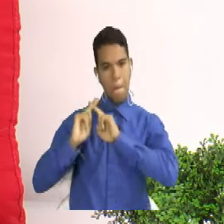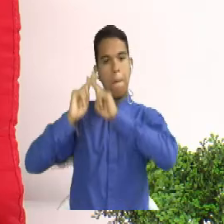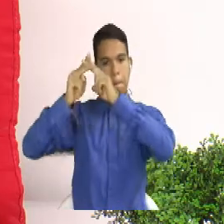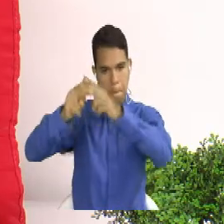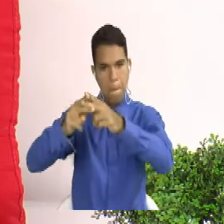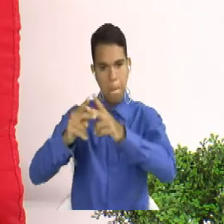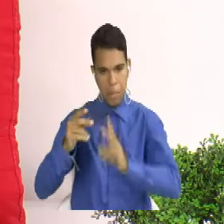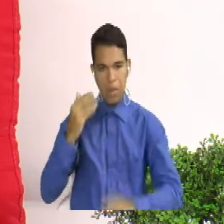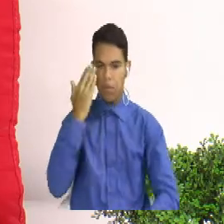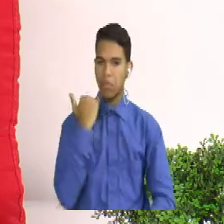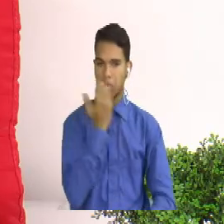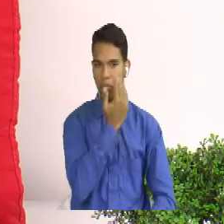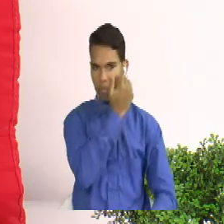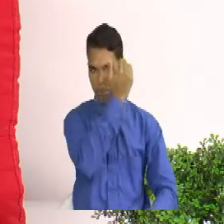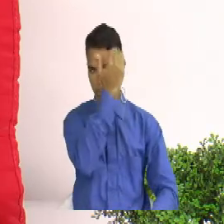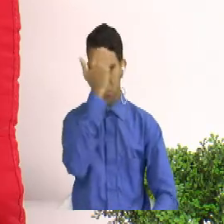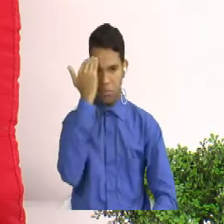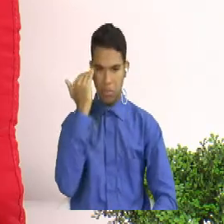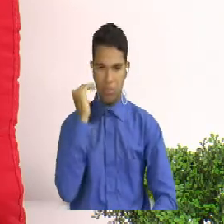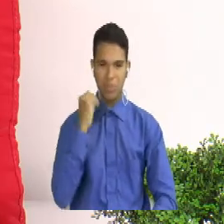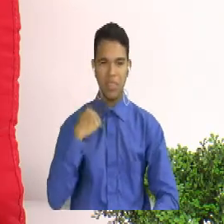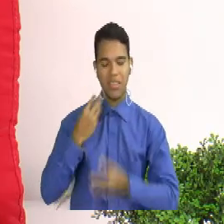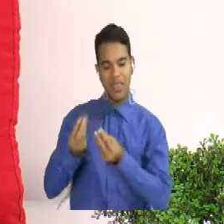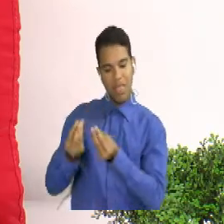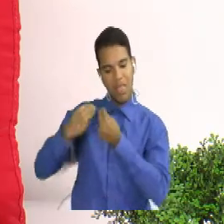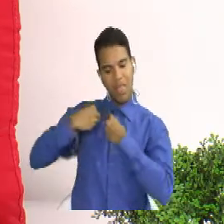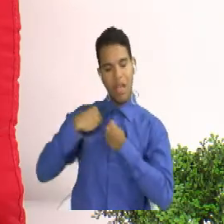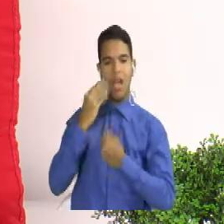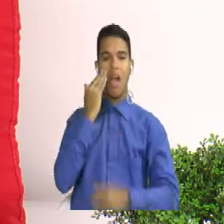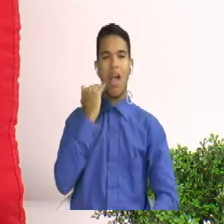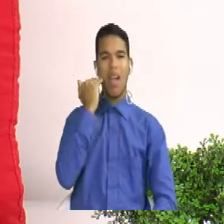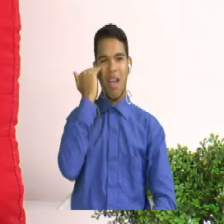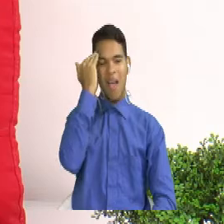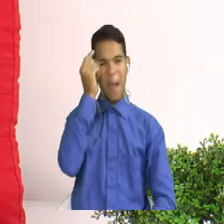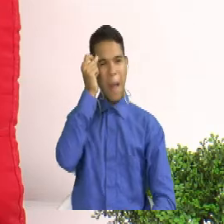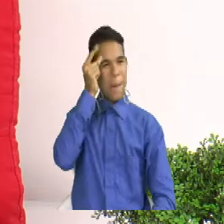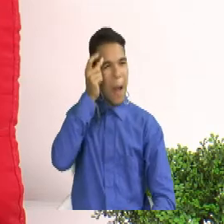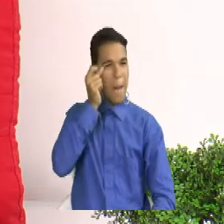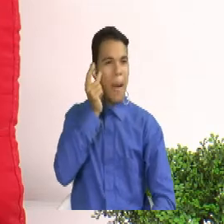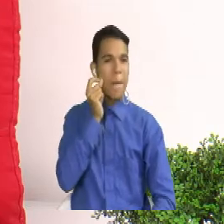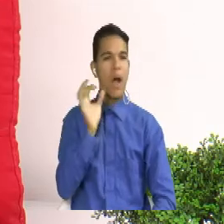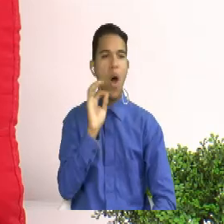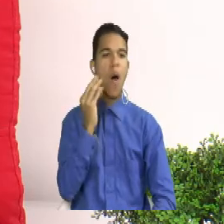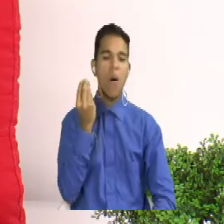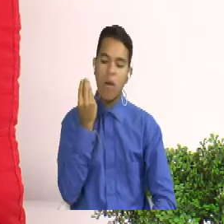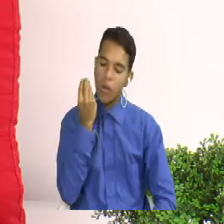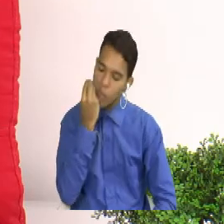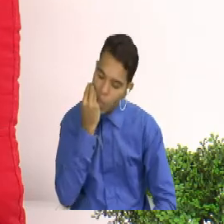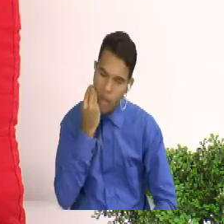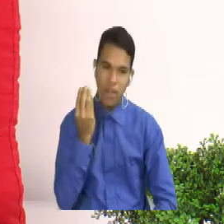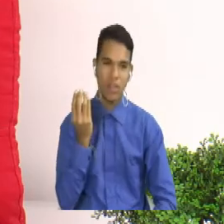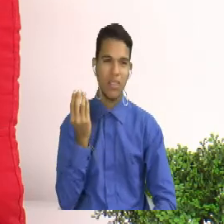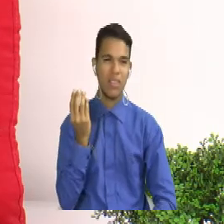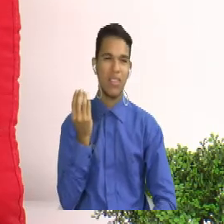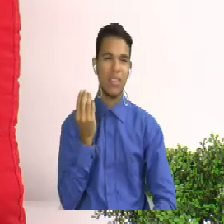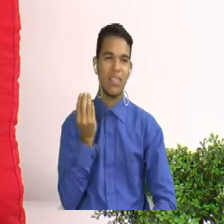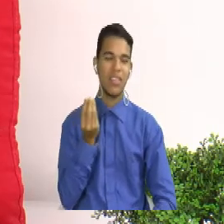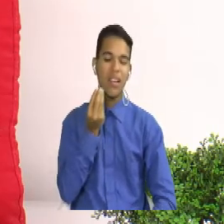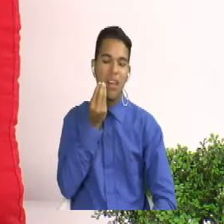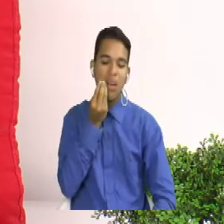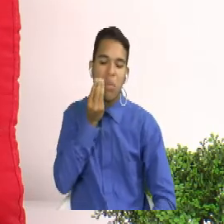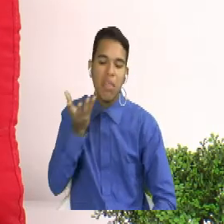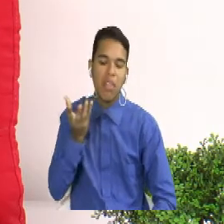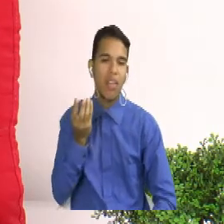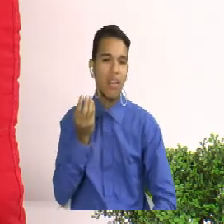sí tiene acné, y esto es una bacteria, eso se transmite, eso se pega. Hay veces por el besito en la mejilla y la persona tiene acné, eso